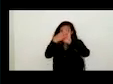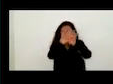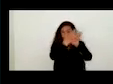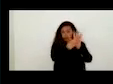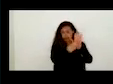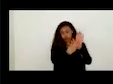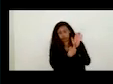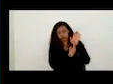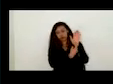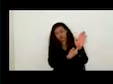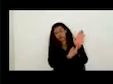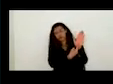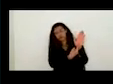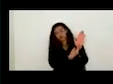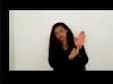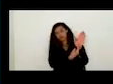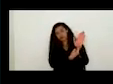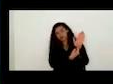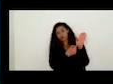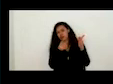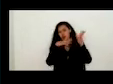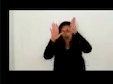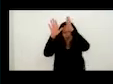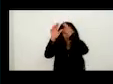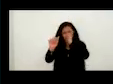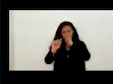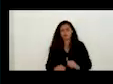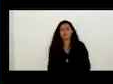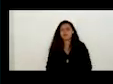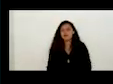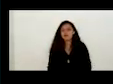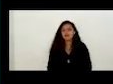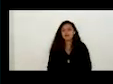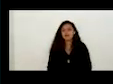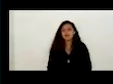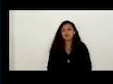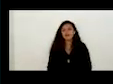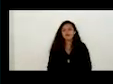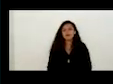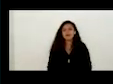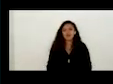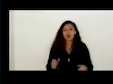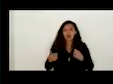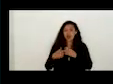resultados, estoy totalmente de acuerdo. Si es algo